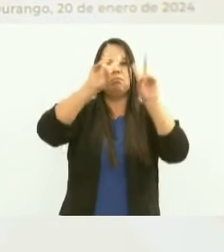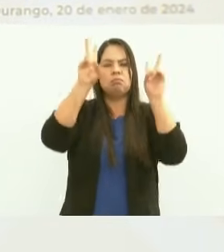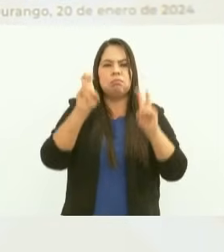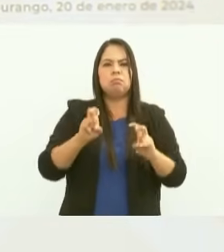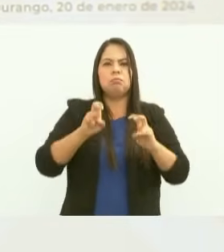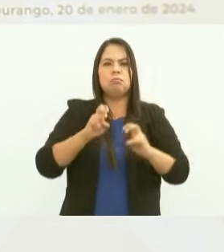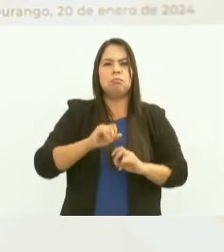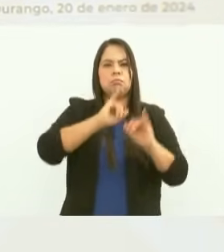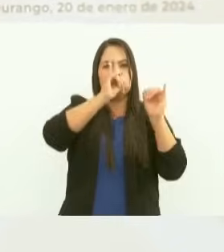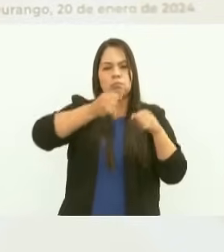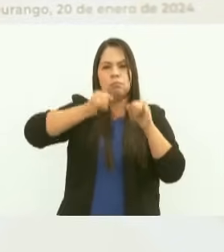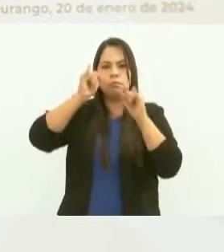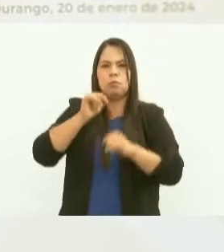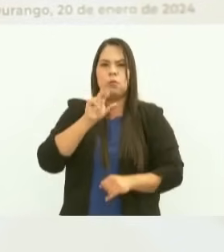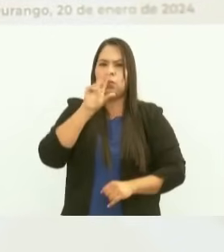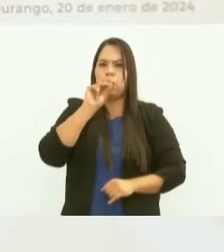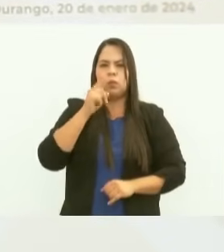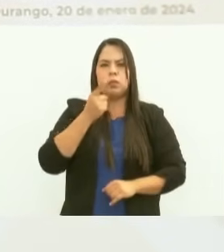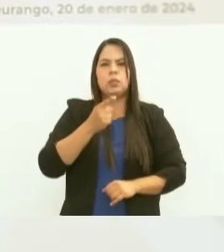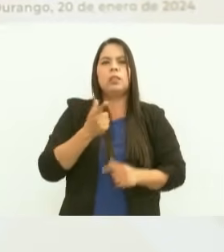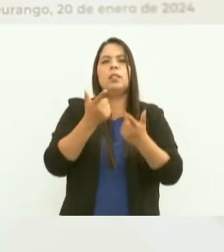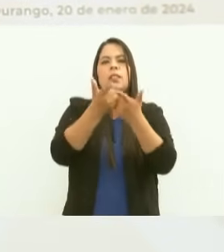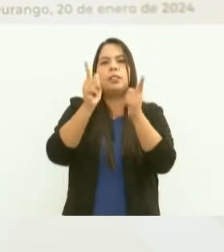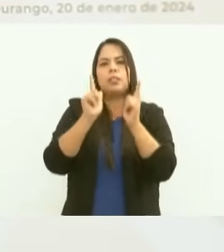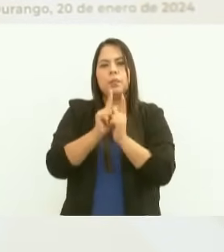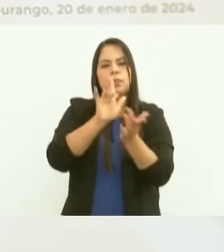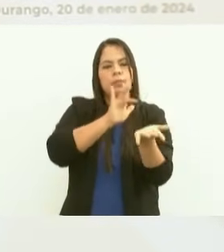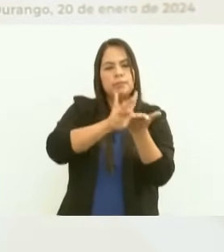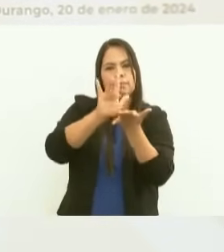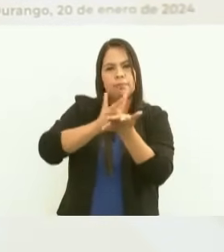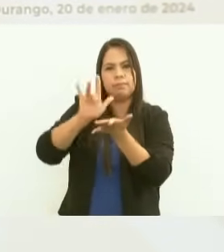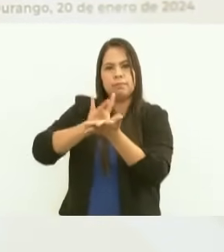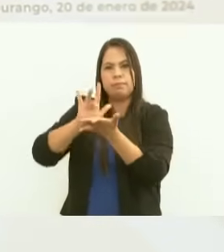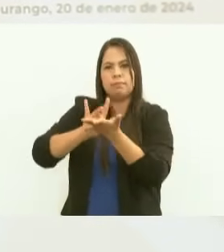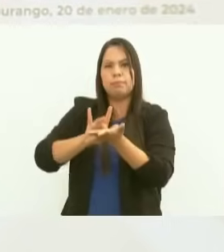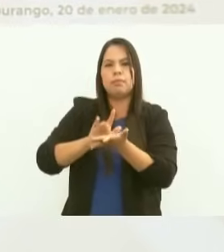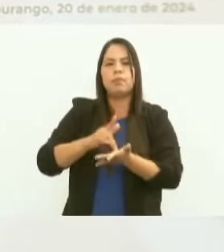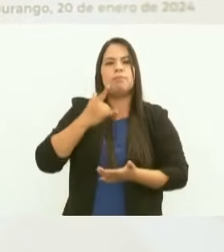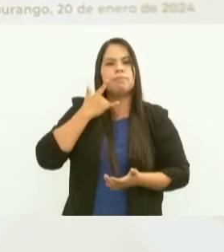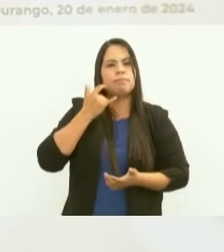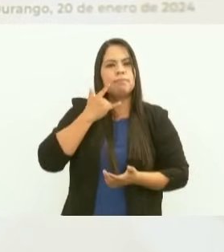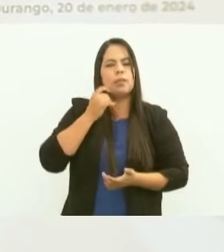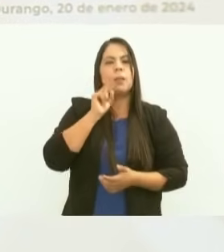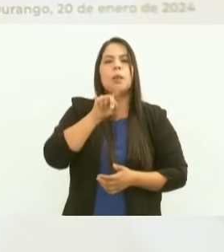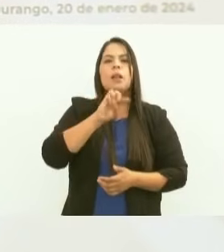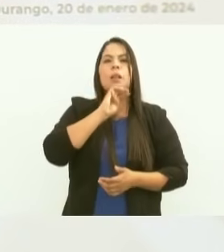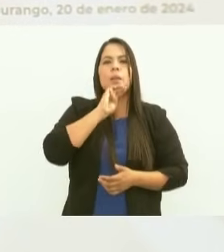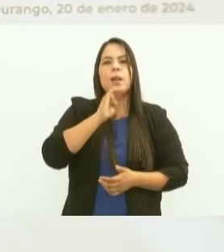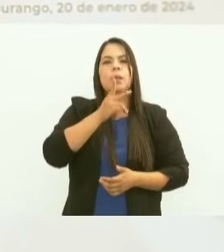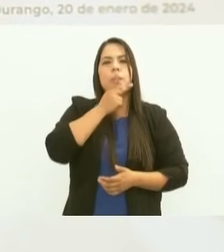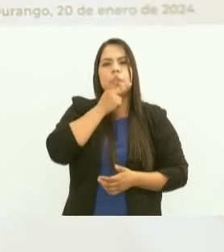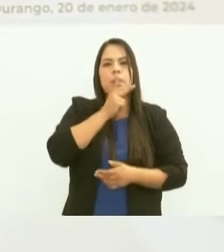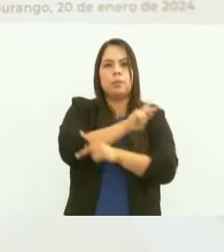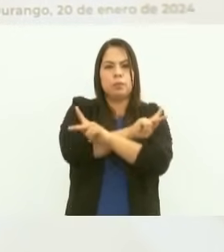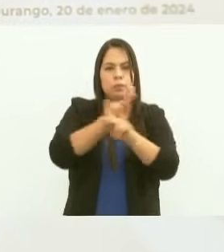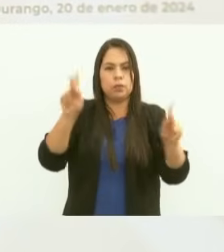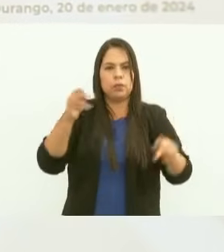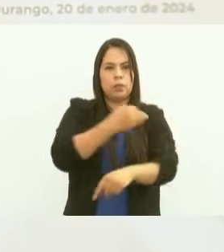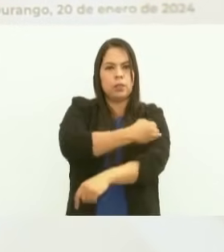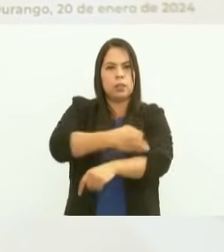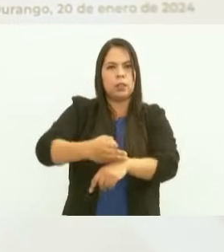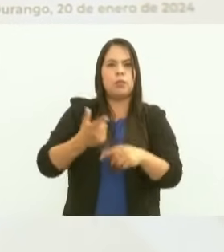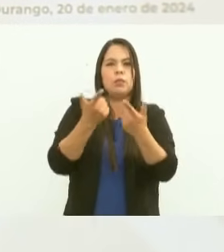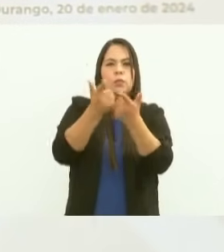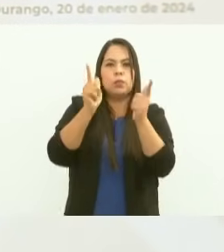sino colectivo, ya que este presupuesto se otorga directamente a madres y padres de familia, quienes conforman un